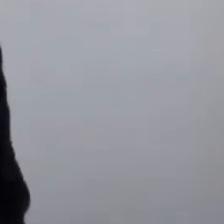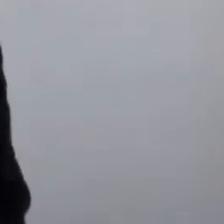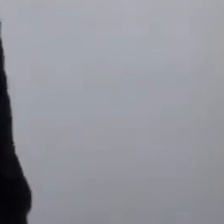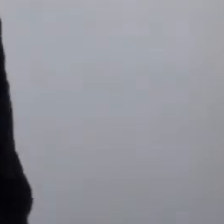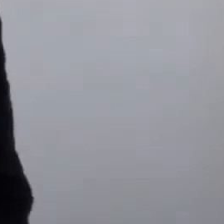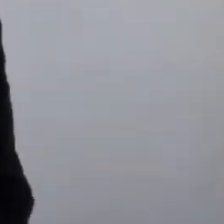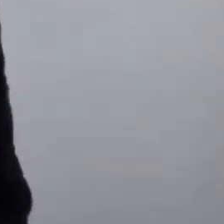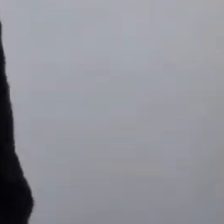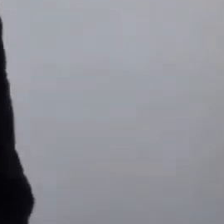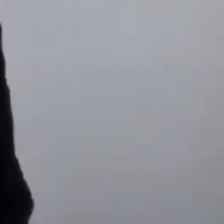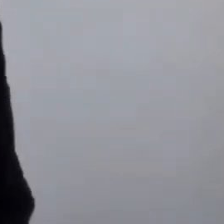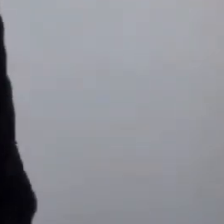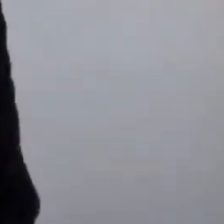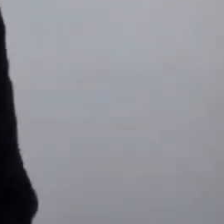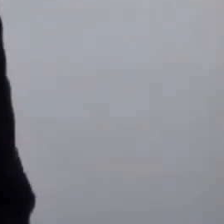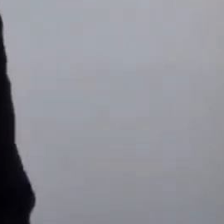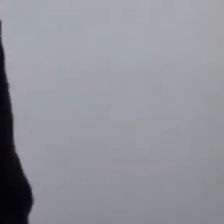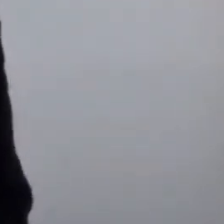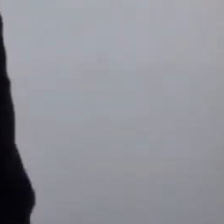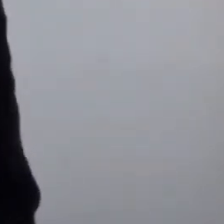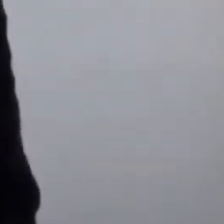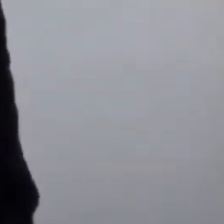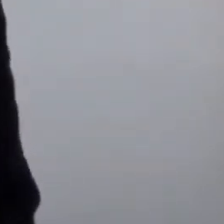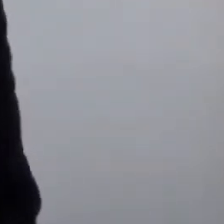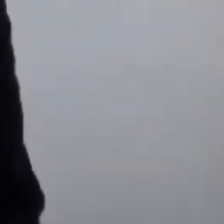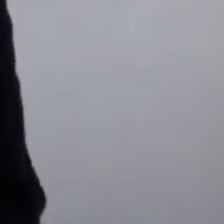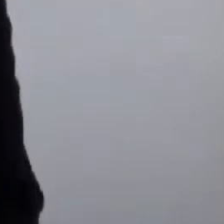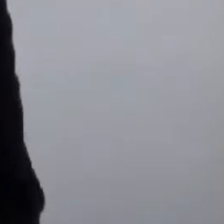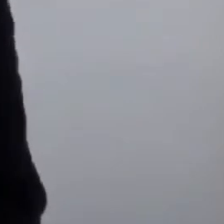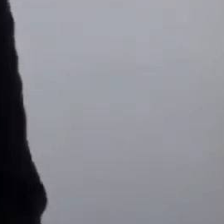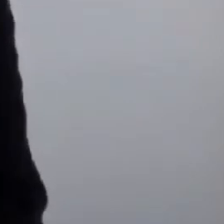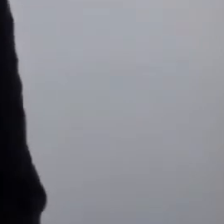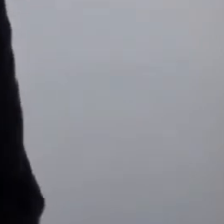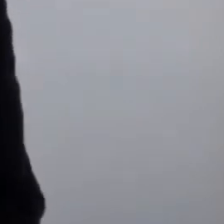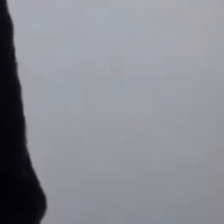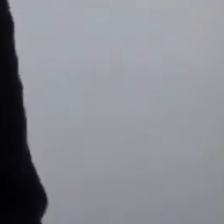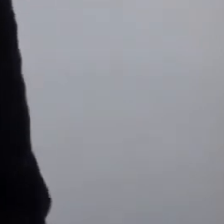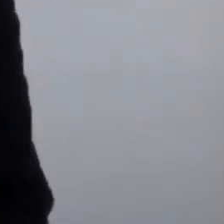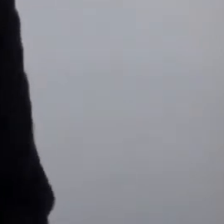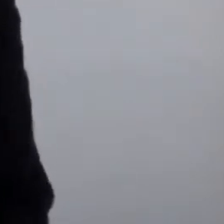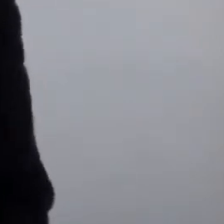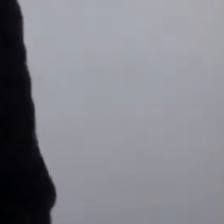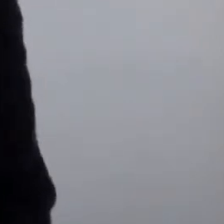esta organización, haciéndola accesible para las personas, salvando por la vía de la escucha activa la distancia